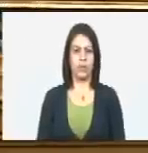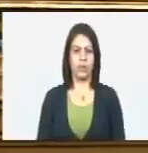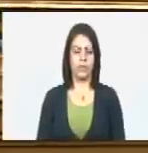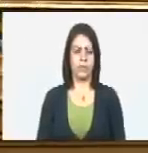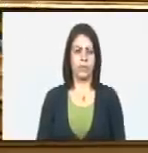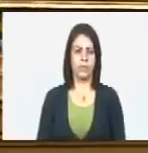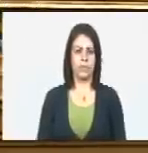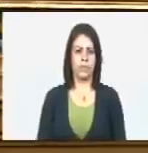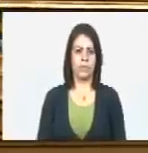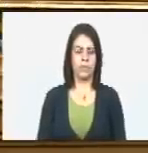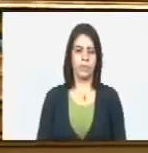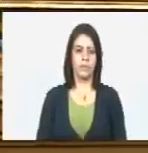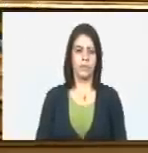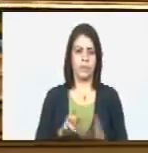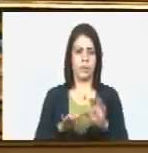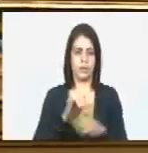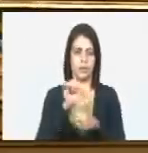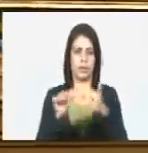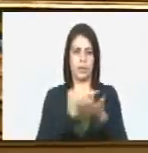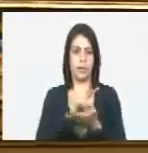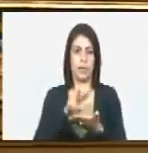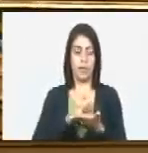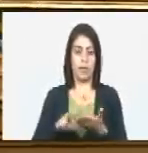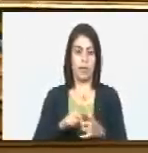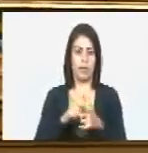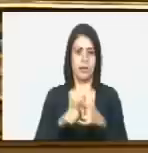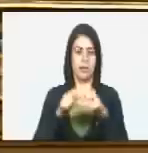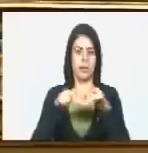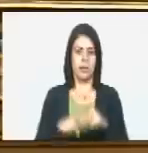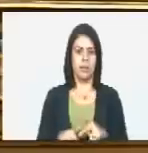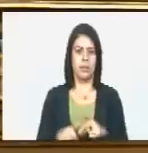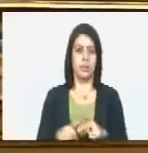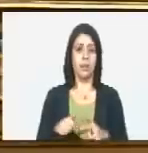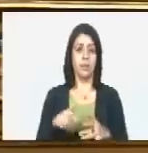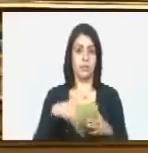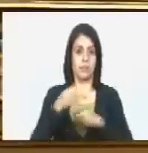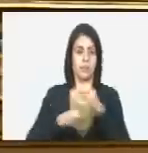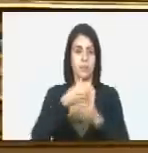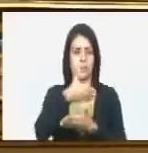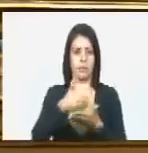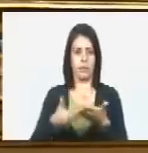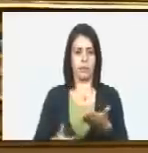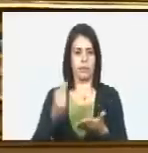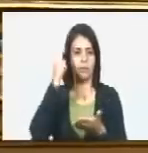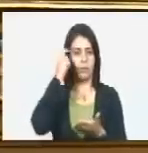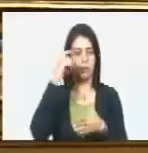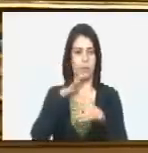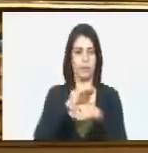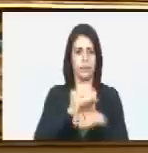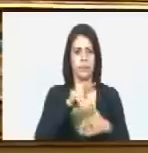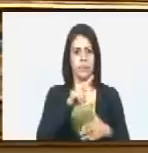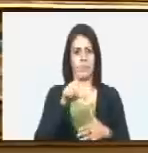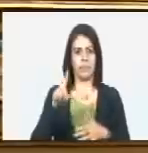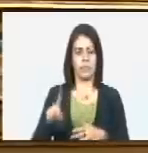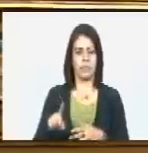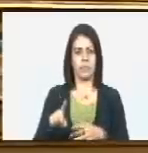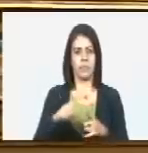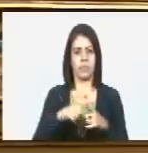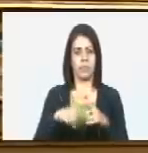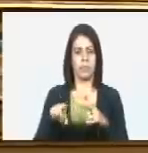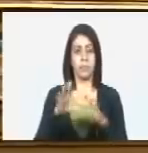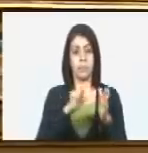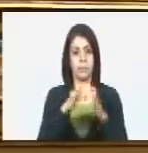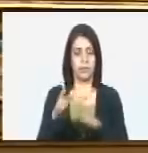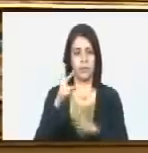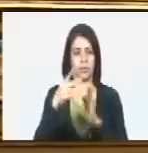Ciudadana subsecretaria, sírvase dar lectura a las actas de la sesión ordinaria del día martes 21 de marzo de 2023 y a la sesión especial